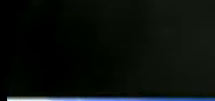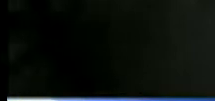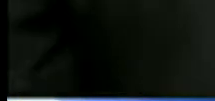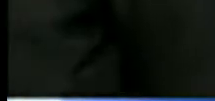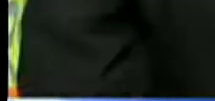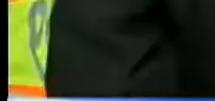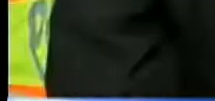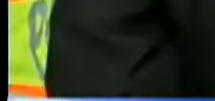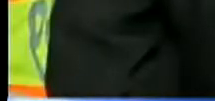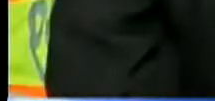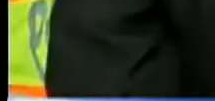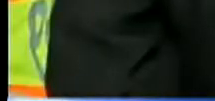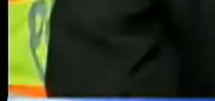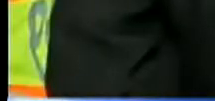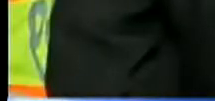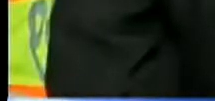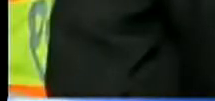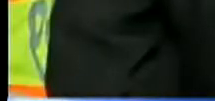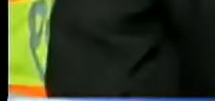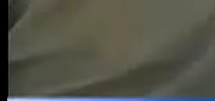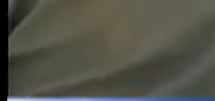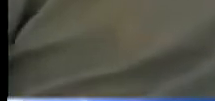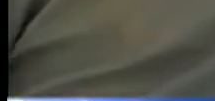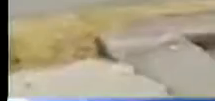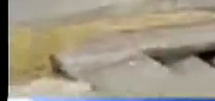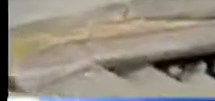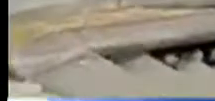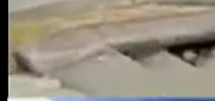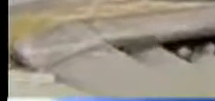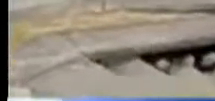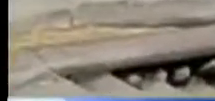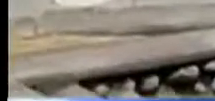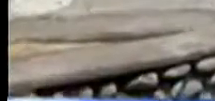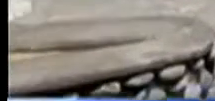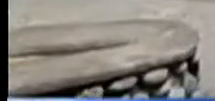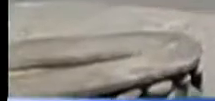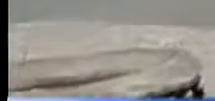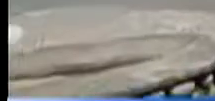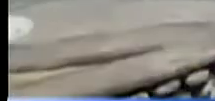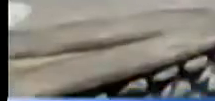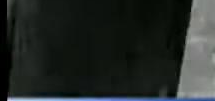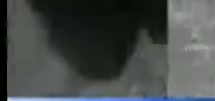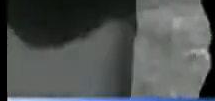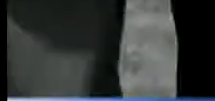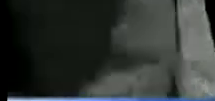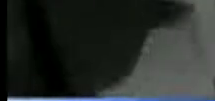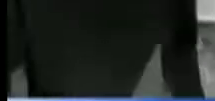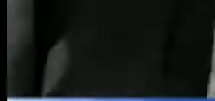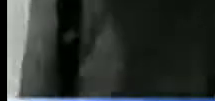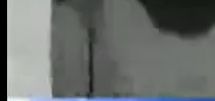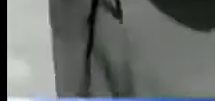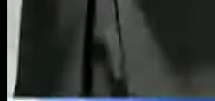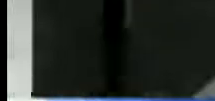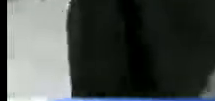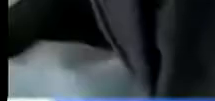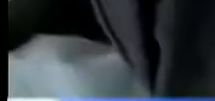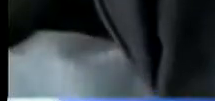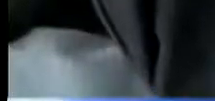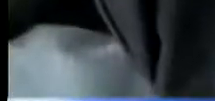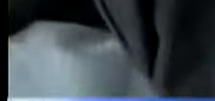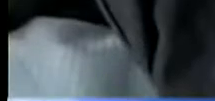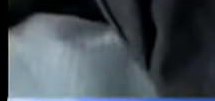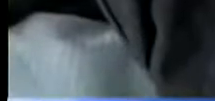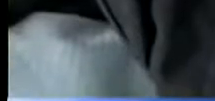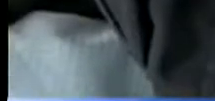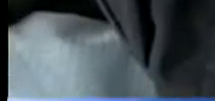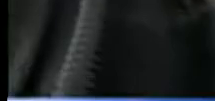Mucha atención. Un adolescente que rondaba un colegio en Cuenca fue detenido por la DINAPEN. En el interior de su mochila escondía un